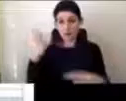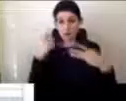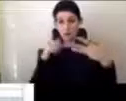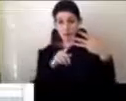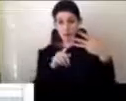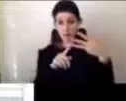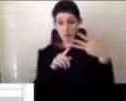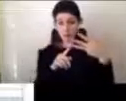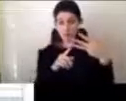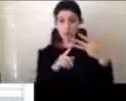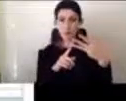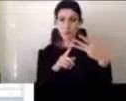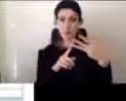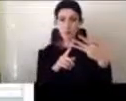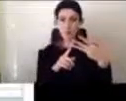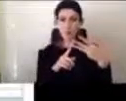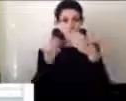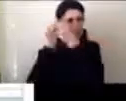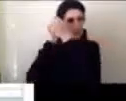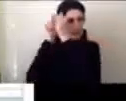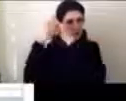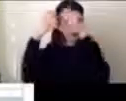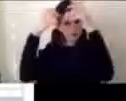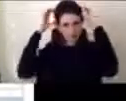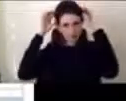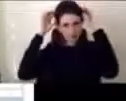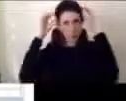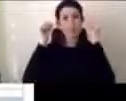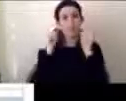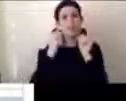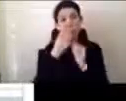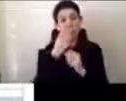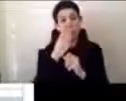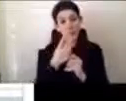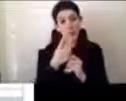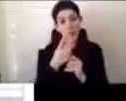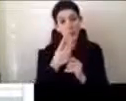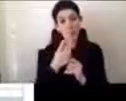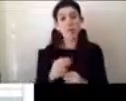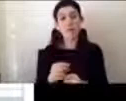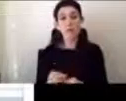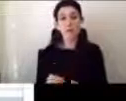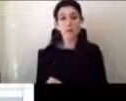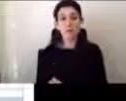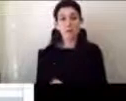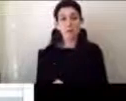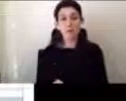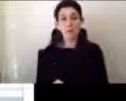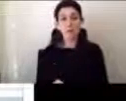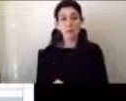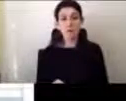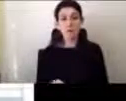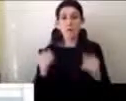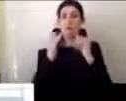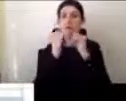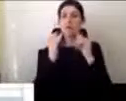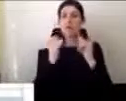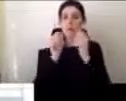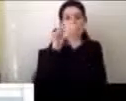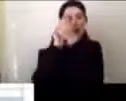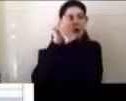vemos esta neuroplasticidad puede evidenciarse, ¿no es cierto?, es como un mecanismo adaptativo frente a daño cerebral. ¿Ya?